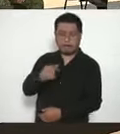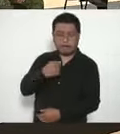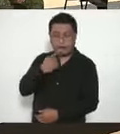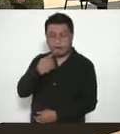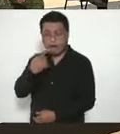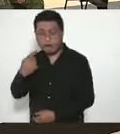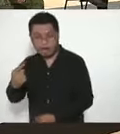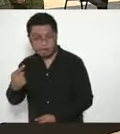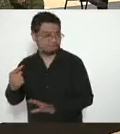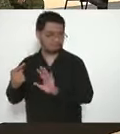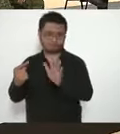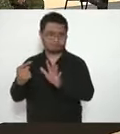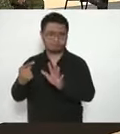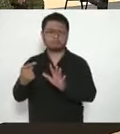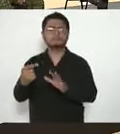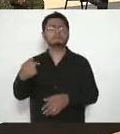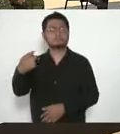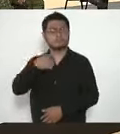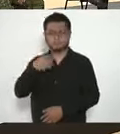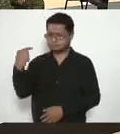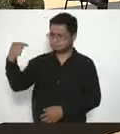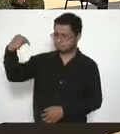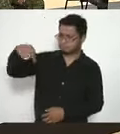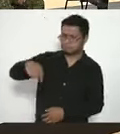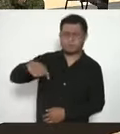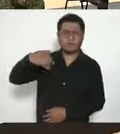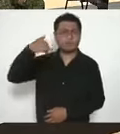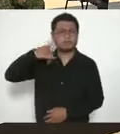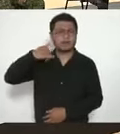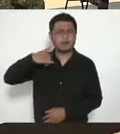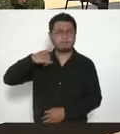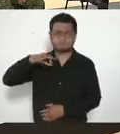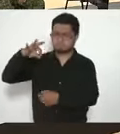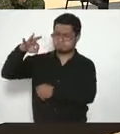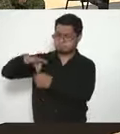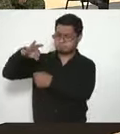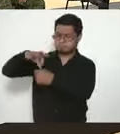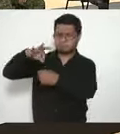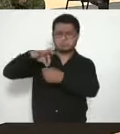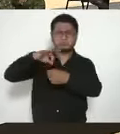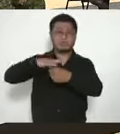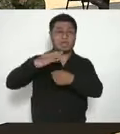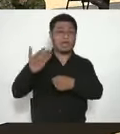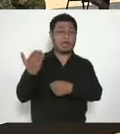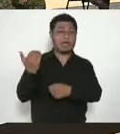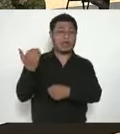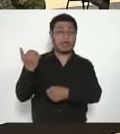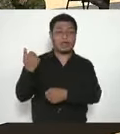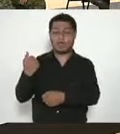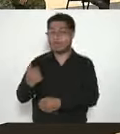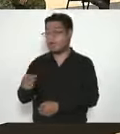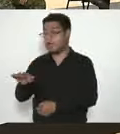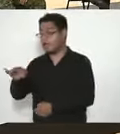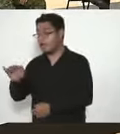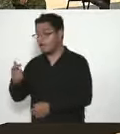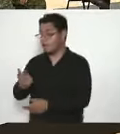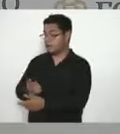en Yucatán, a veces en elecciones compraban hasta